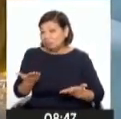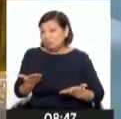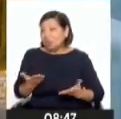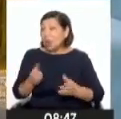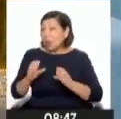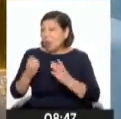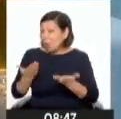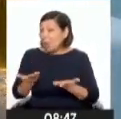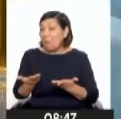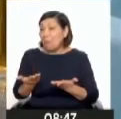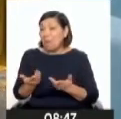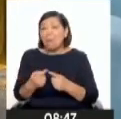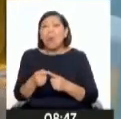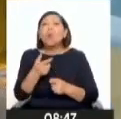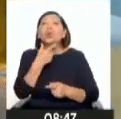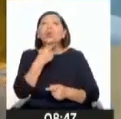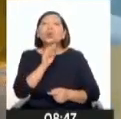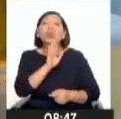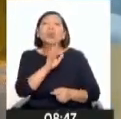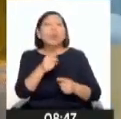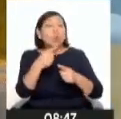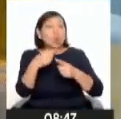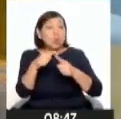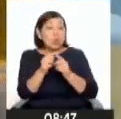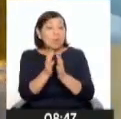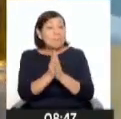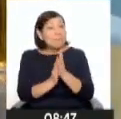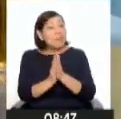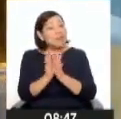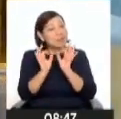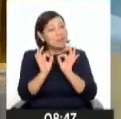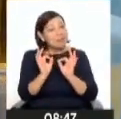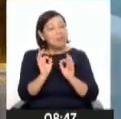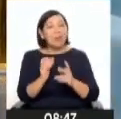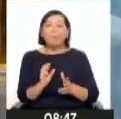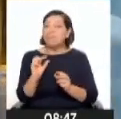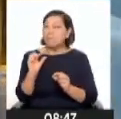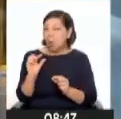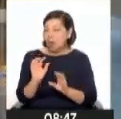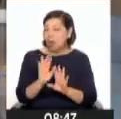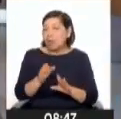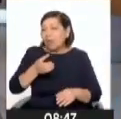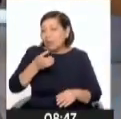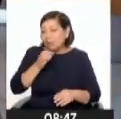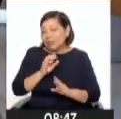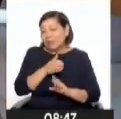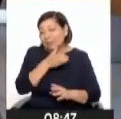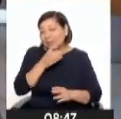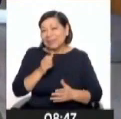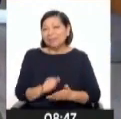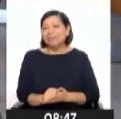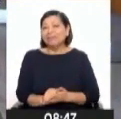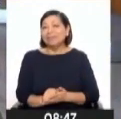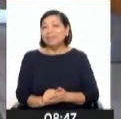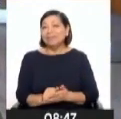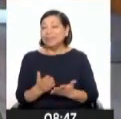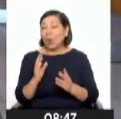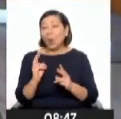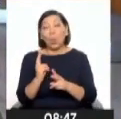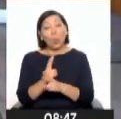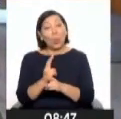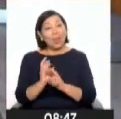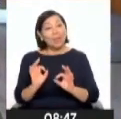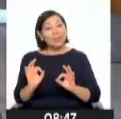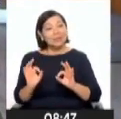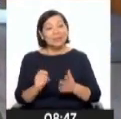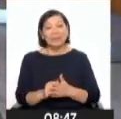una comercial, una artesanal, ¿no? Ya que tiene múltiples beneficios, siempre de manera moderada, como debe ser. Efectivamente. Claro que sí. Hay que ser cauto, ¿no?